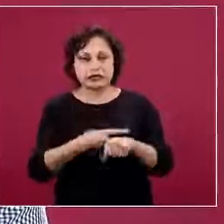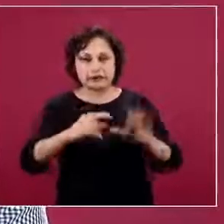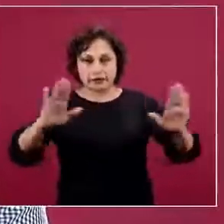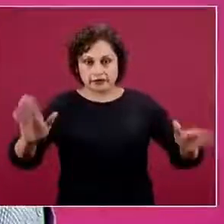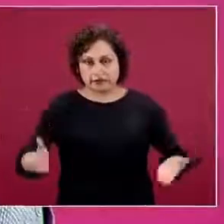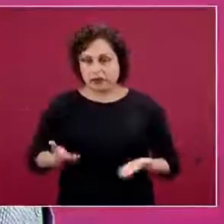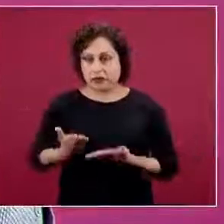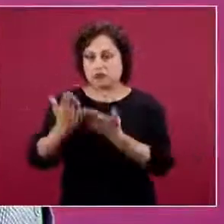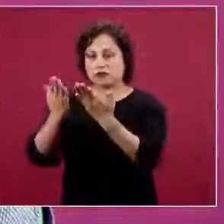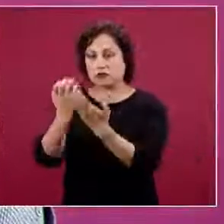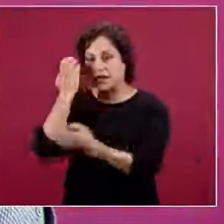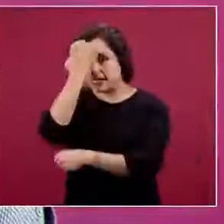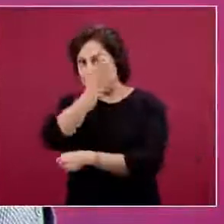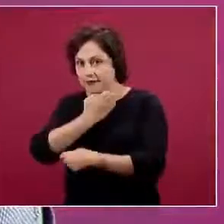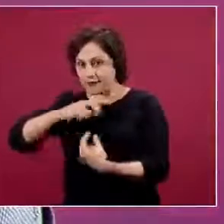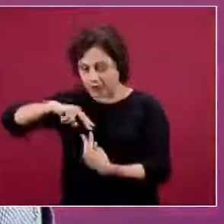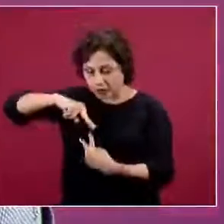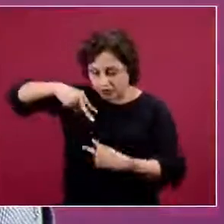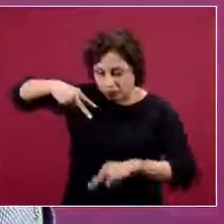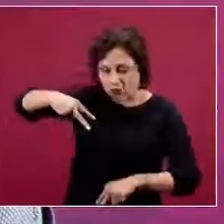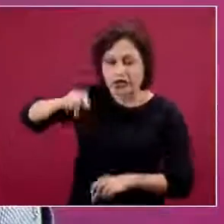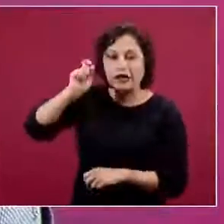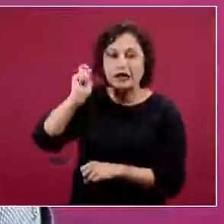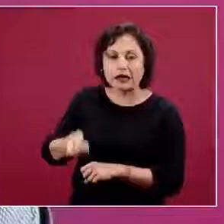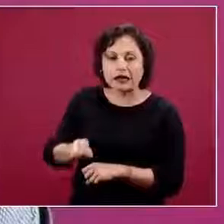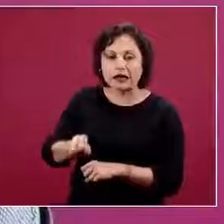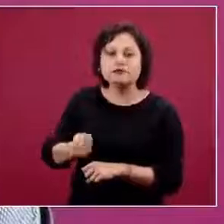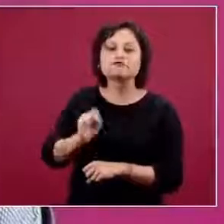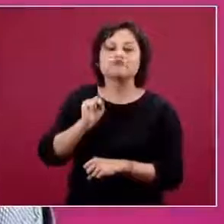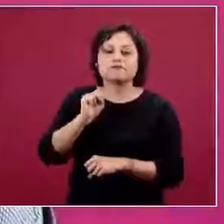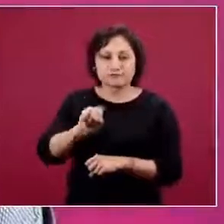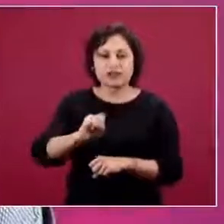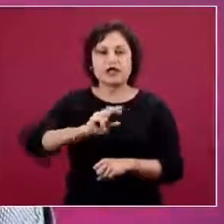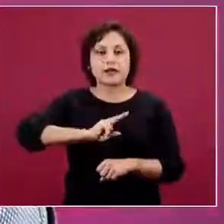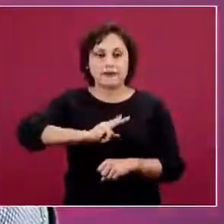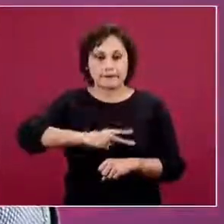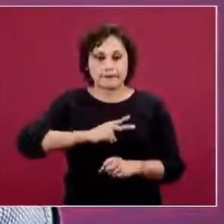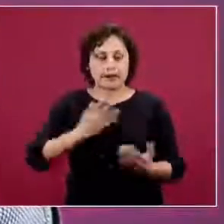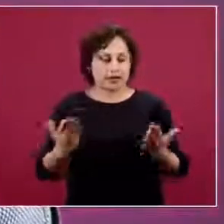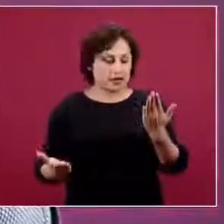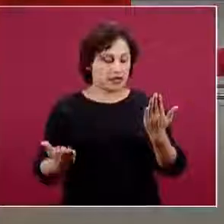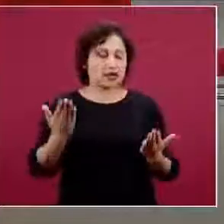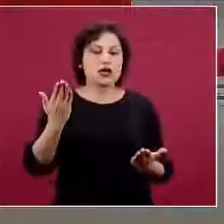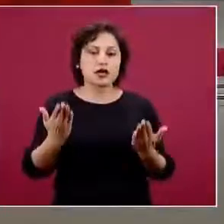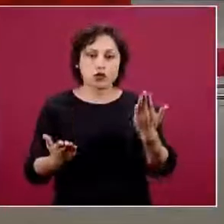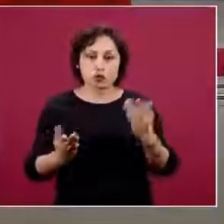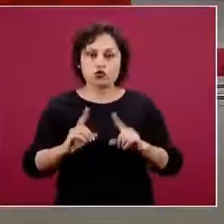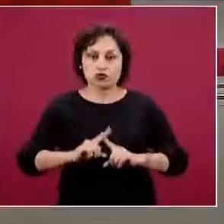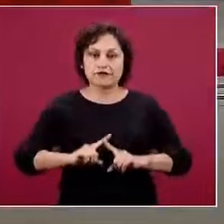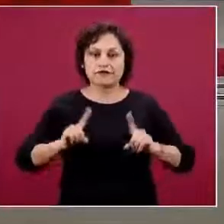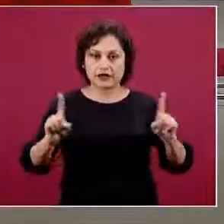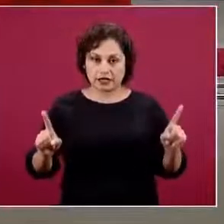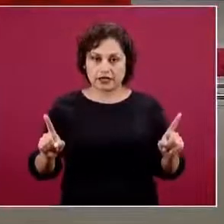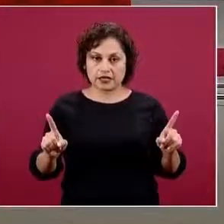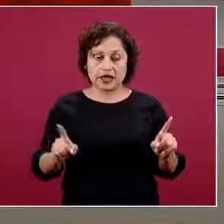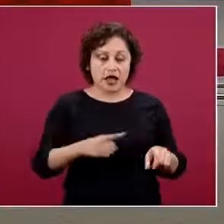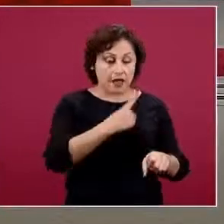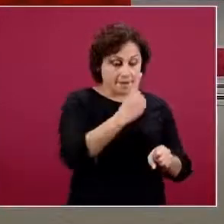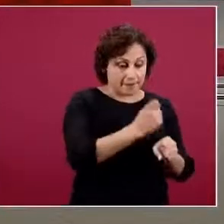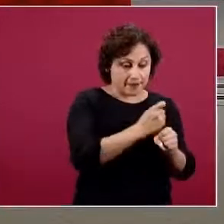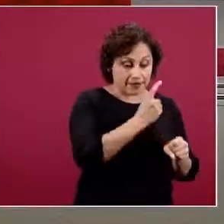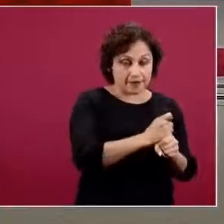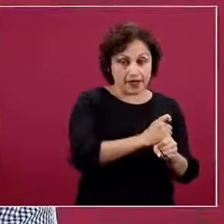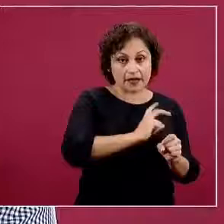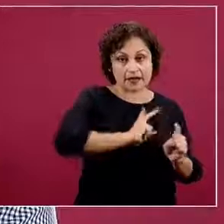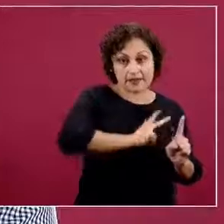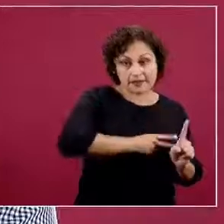secuenciación genética evidenciar que efectivamente son 2 virus diferentes y que la segunda infección no